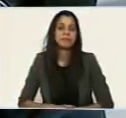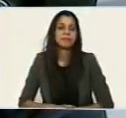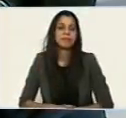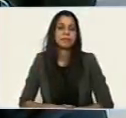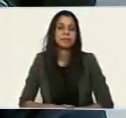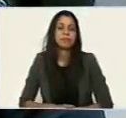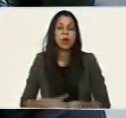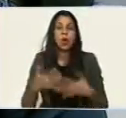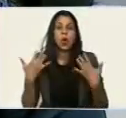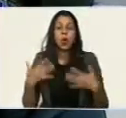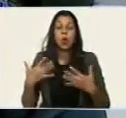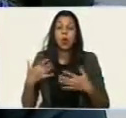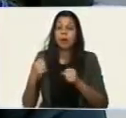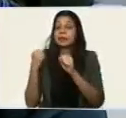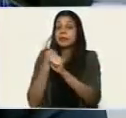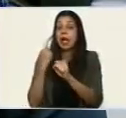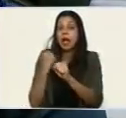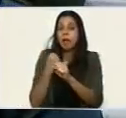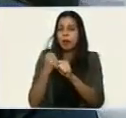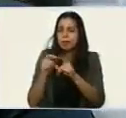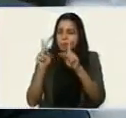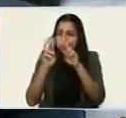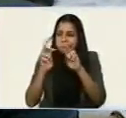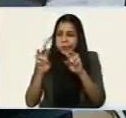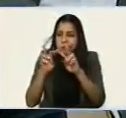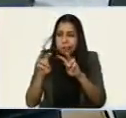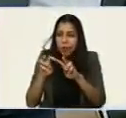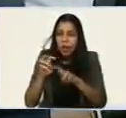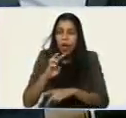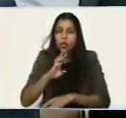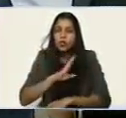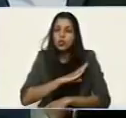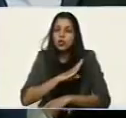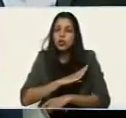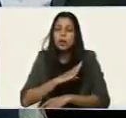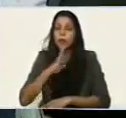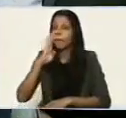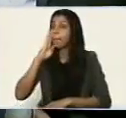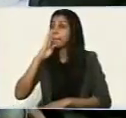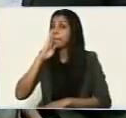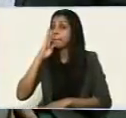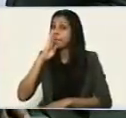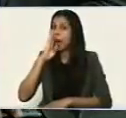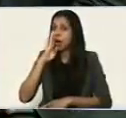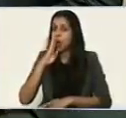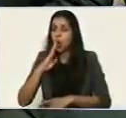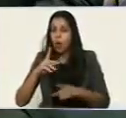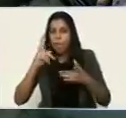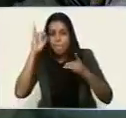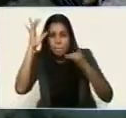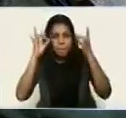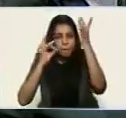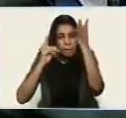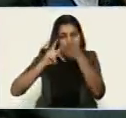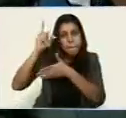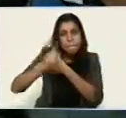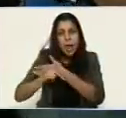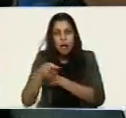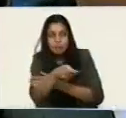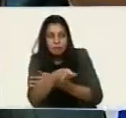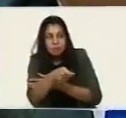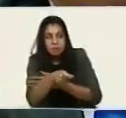trabajo minucioso de los señores dueños de los bancos privados para debilitar